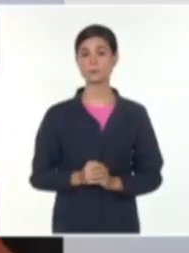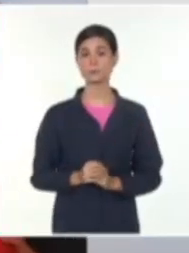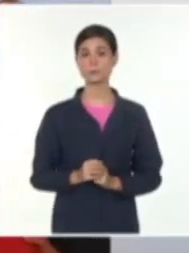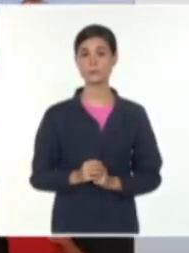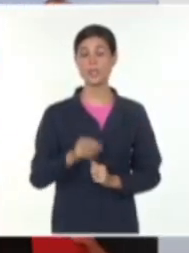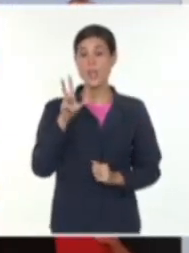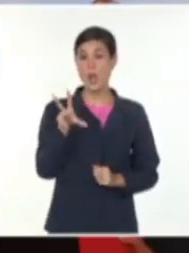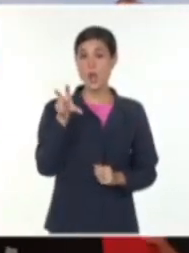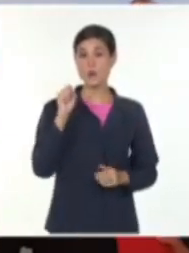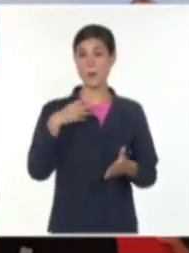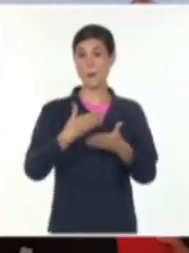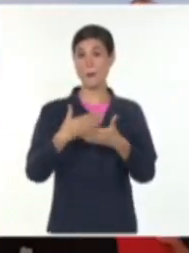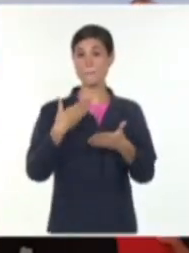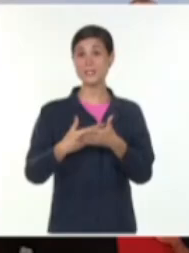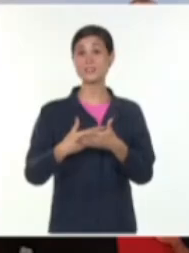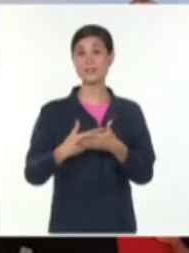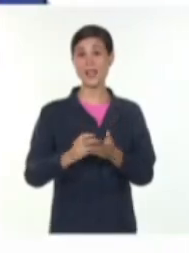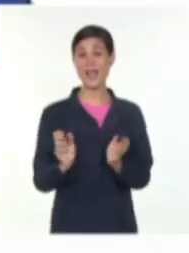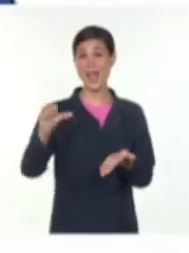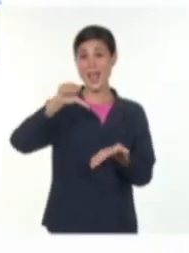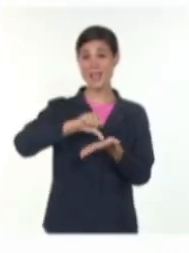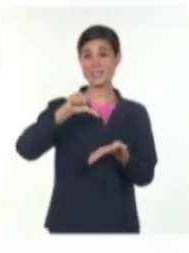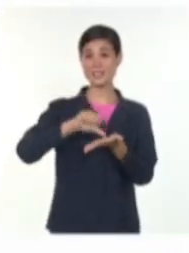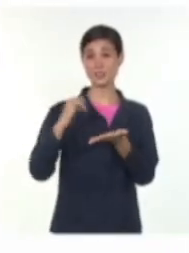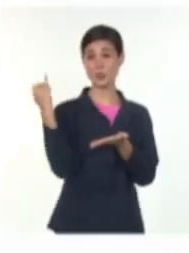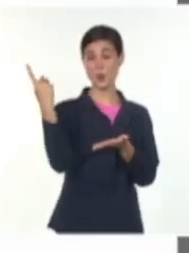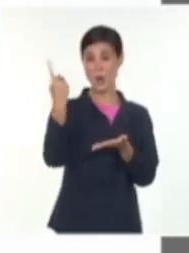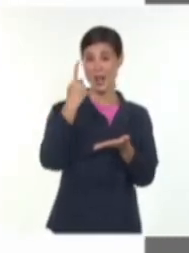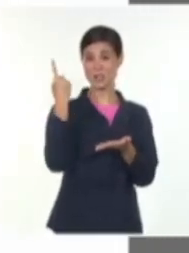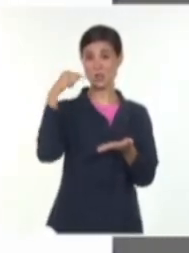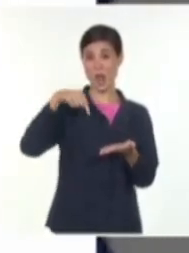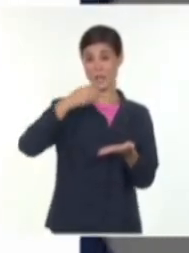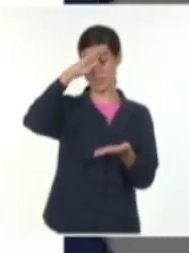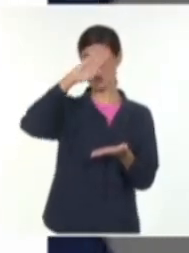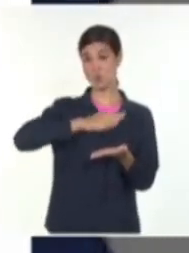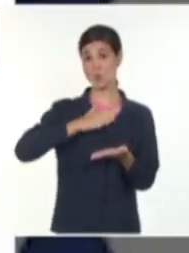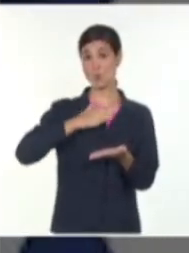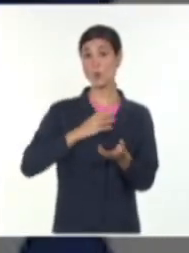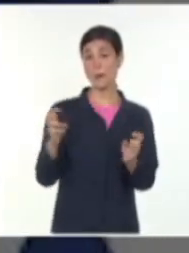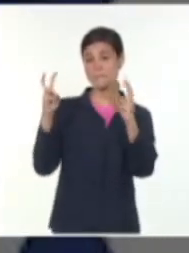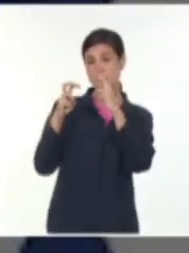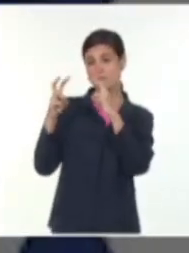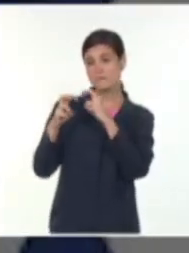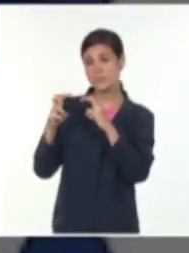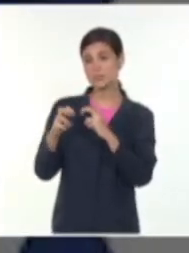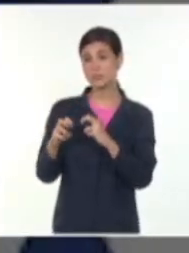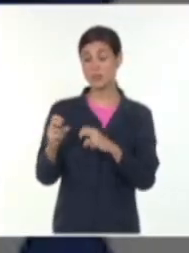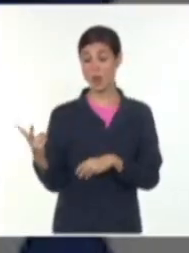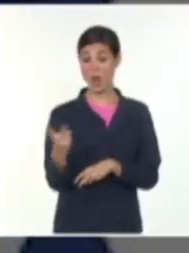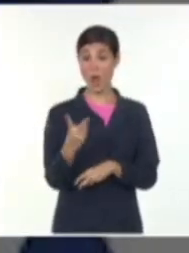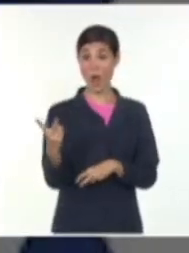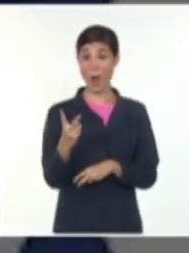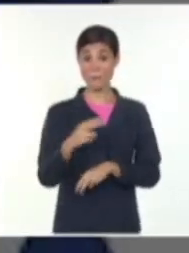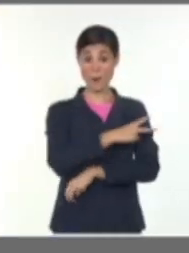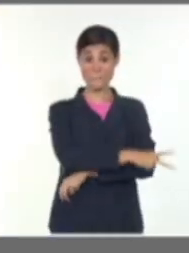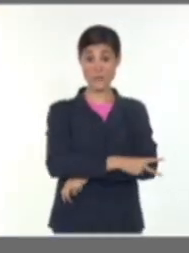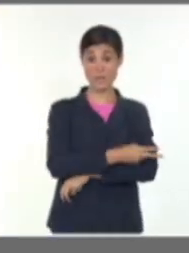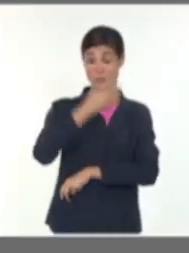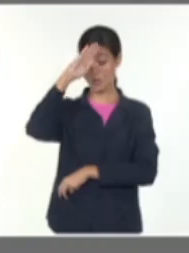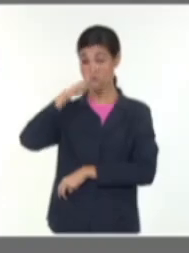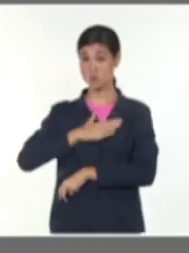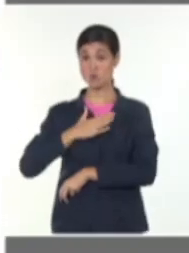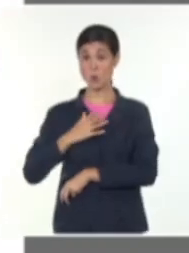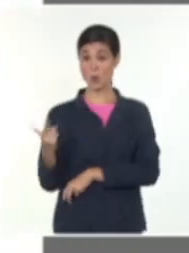el Centro Nacional de investigaciones científicas y la empresa Rider ptg ambas con larga tradición de colaboración en